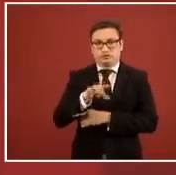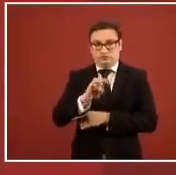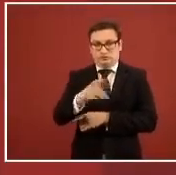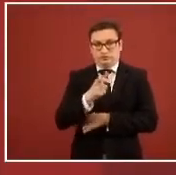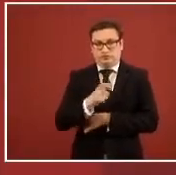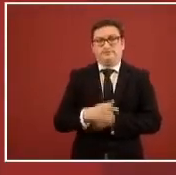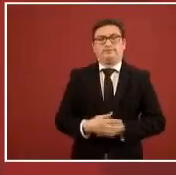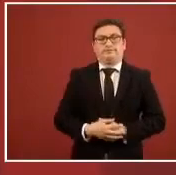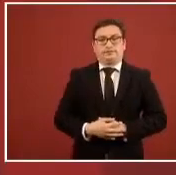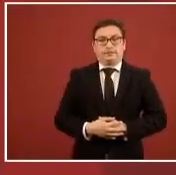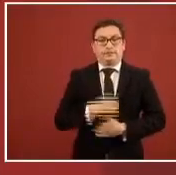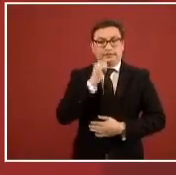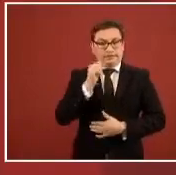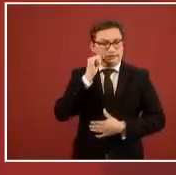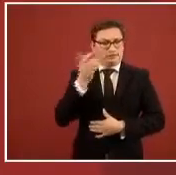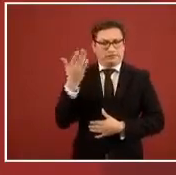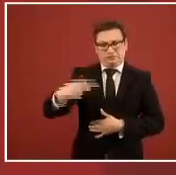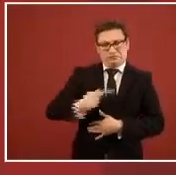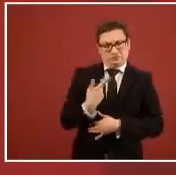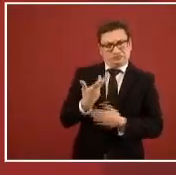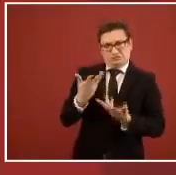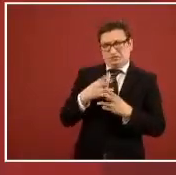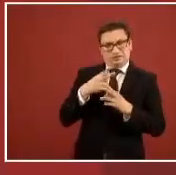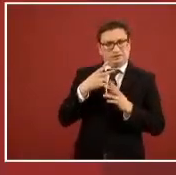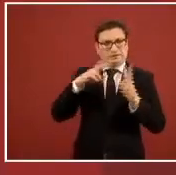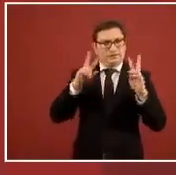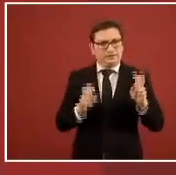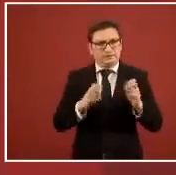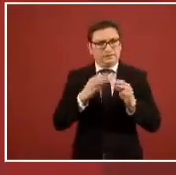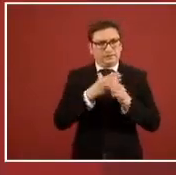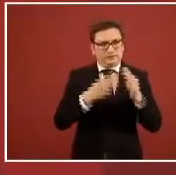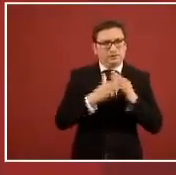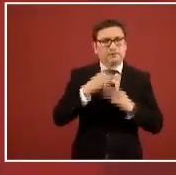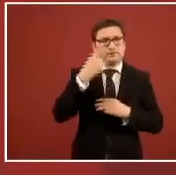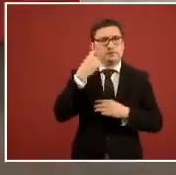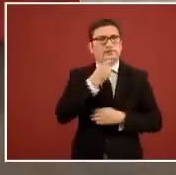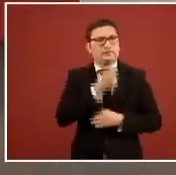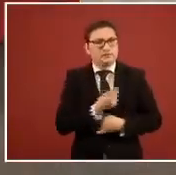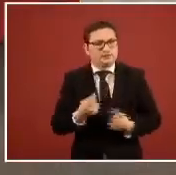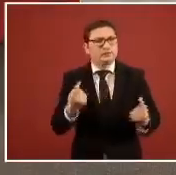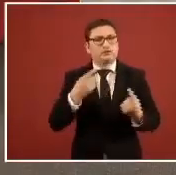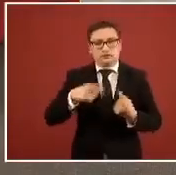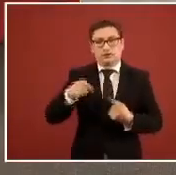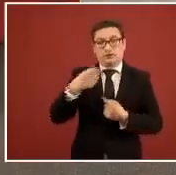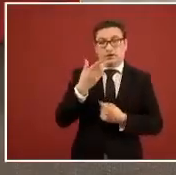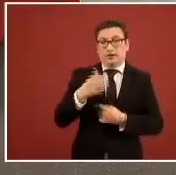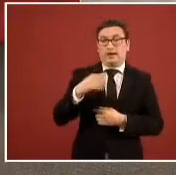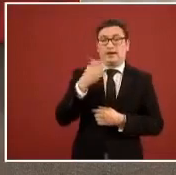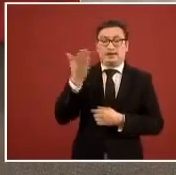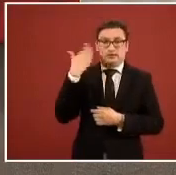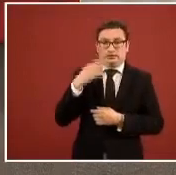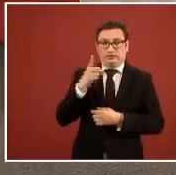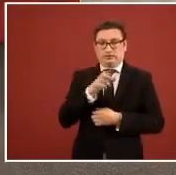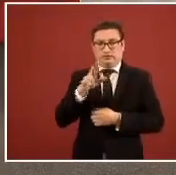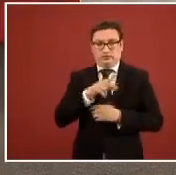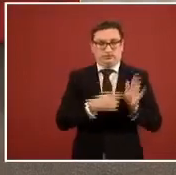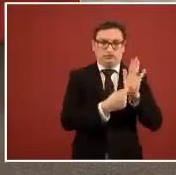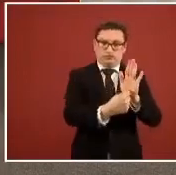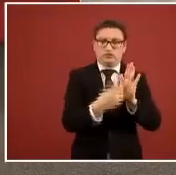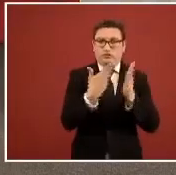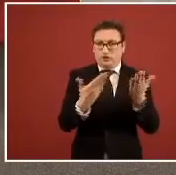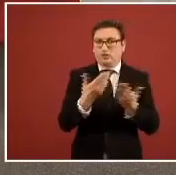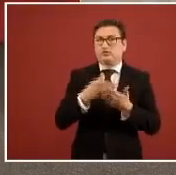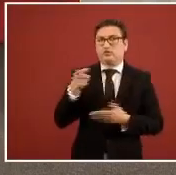coronavirus.gov.mx. Ayer nos preguntaban sobre materiales para niños y aquí el doctor Alomía los presentó, entonces decidimos traer al